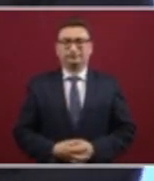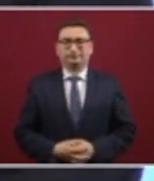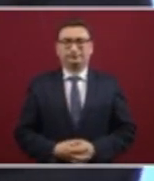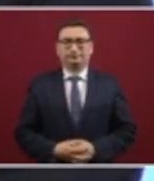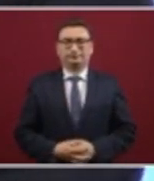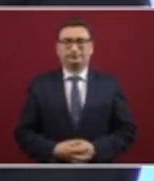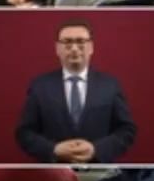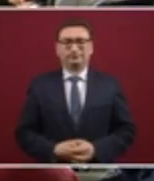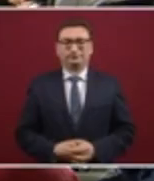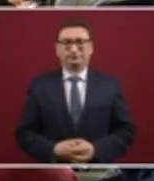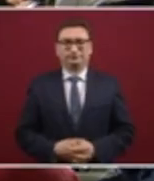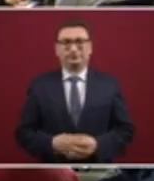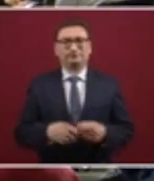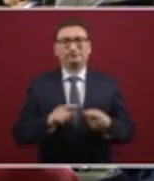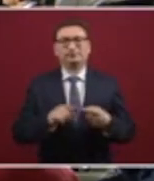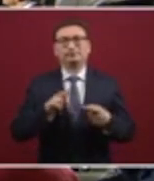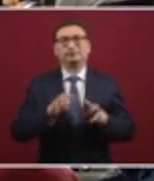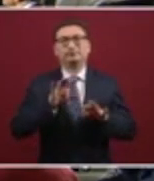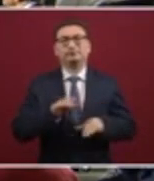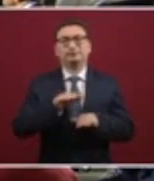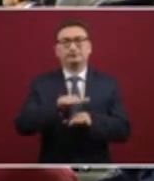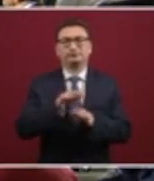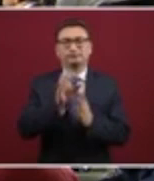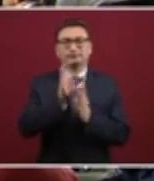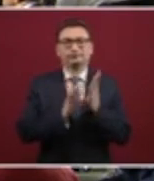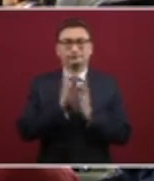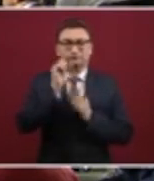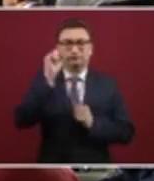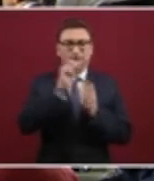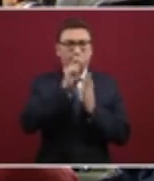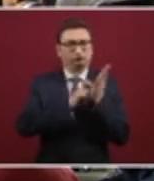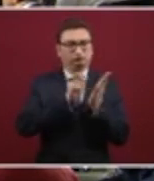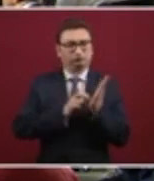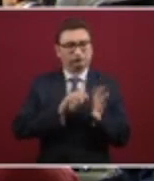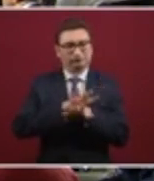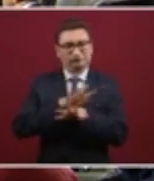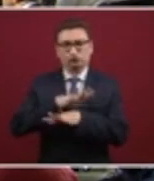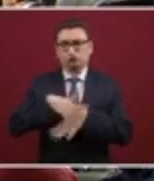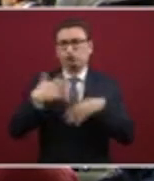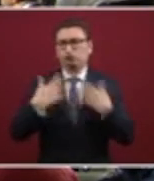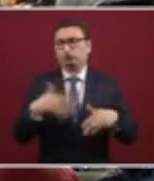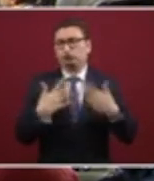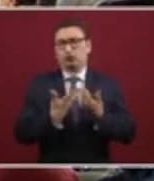Eso en cuanto a la reforma constitucional, es un hecho histórico.